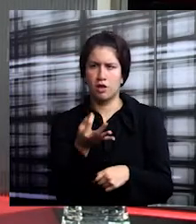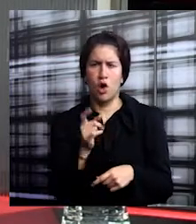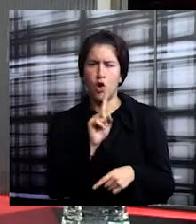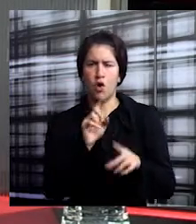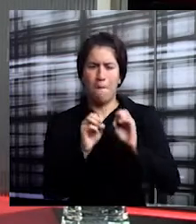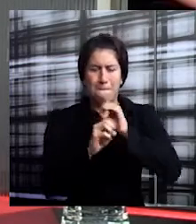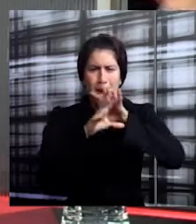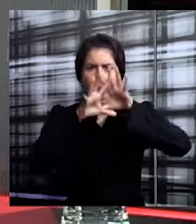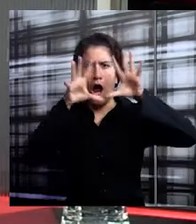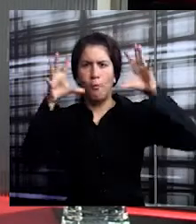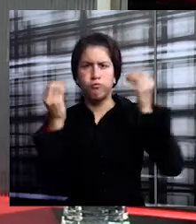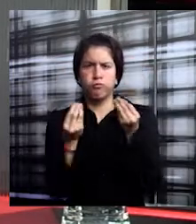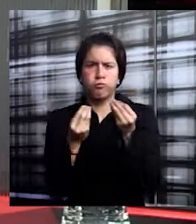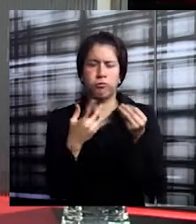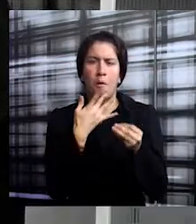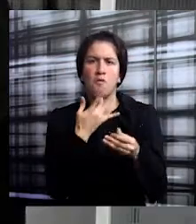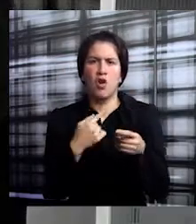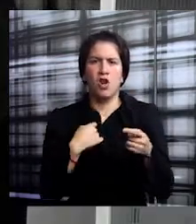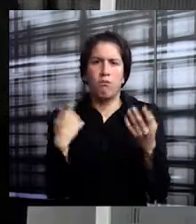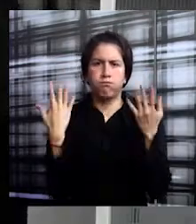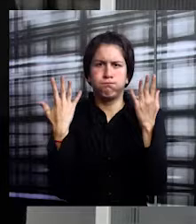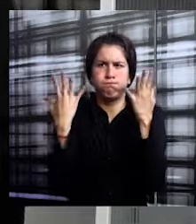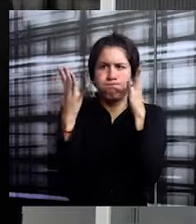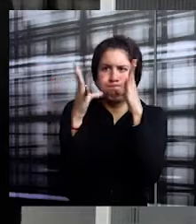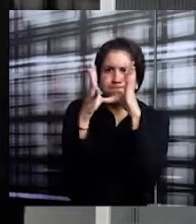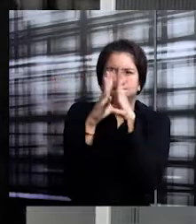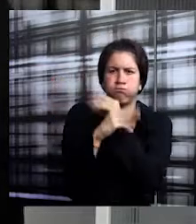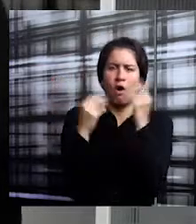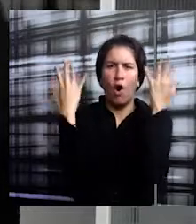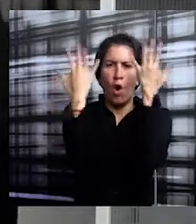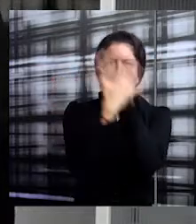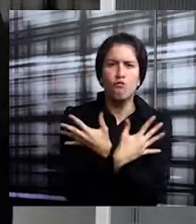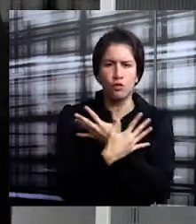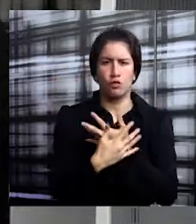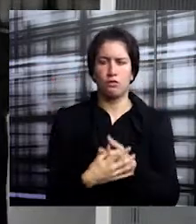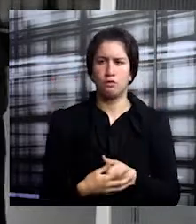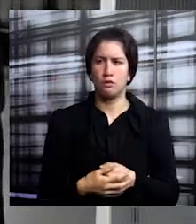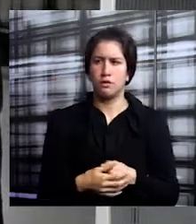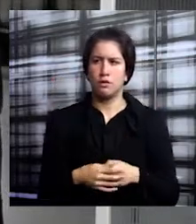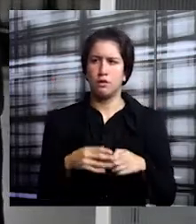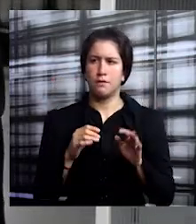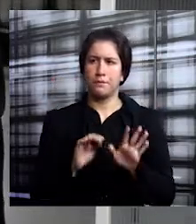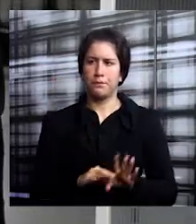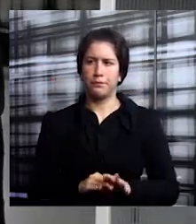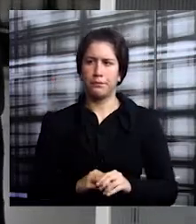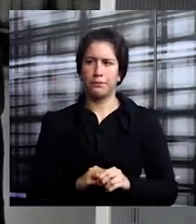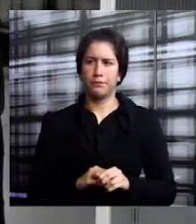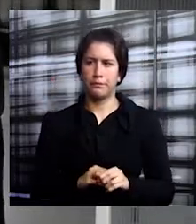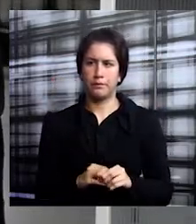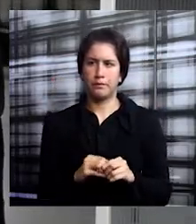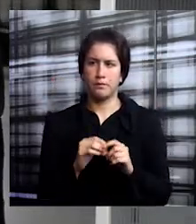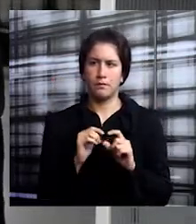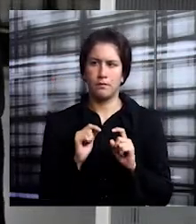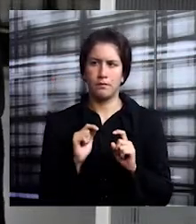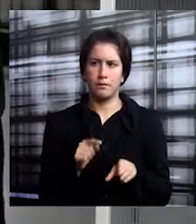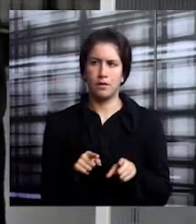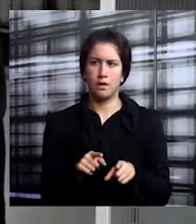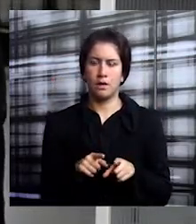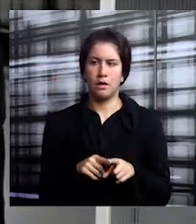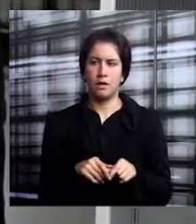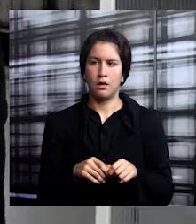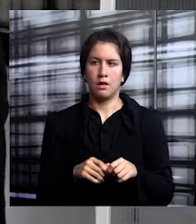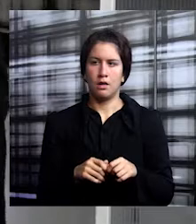que me oscurece. Mire, le quiero confidenciar algo a usted y a nuestros televidentes. El día que